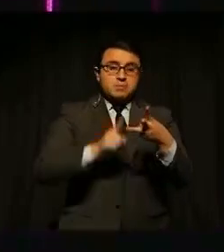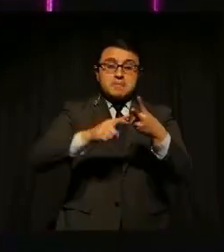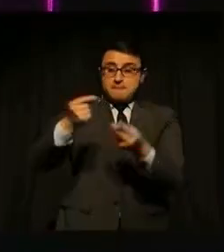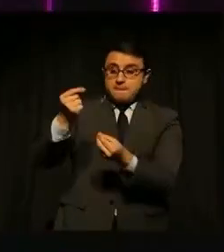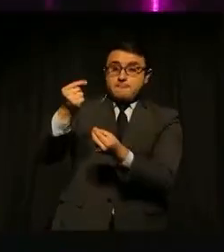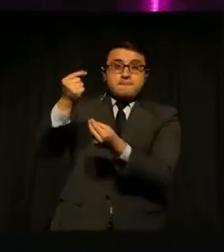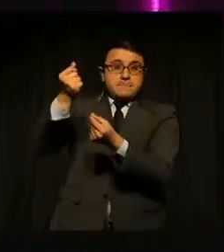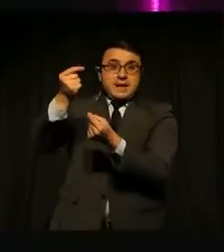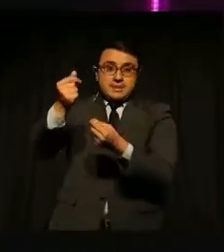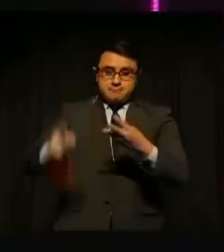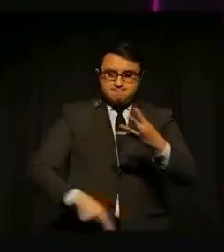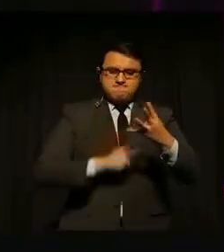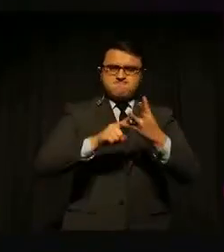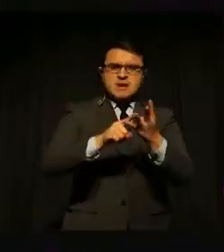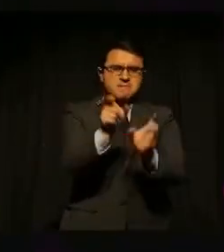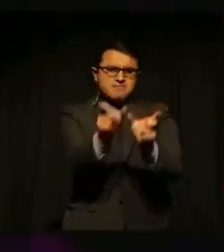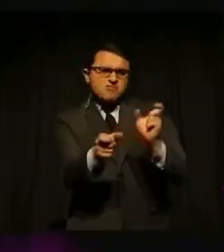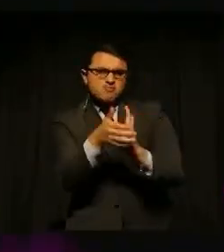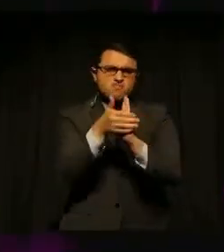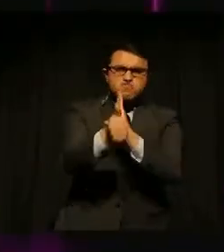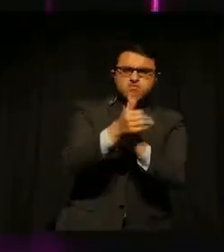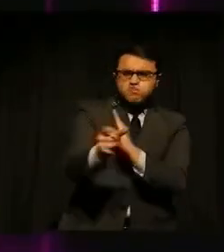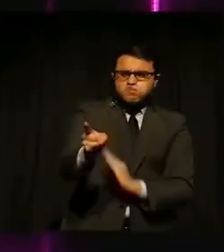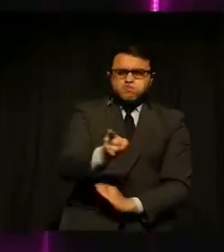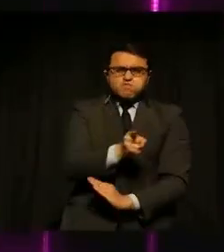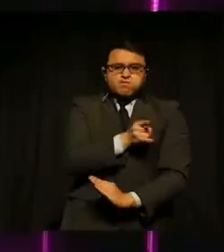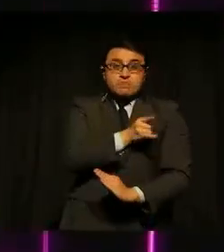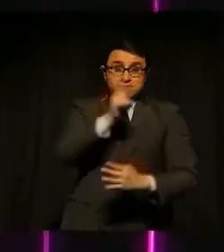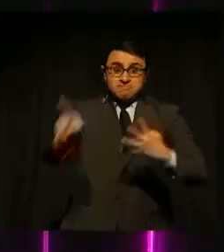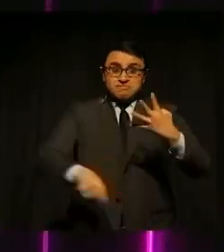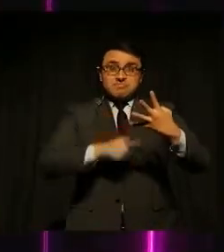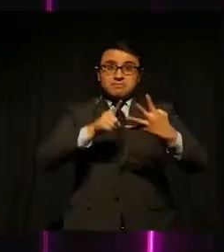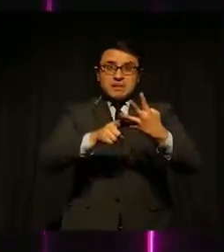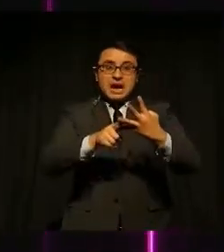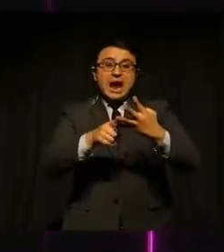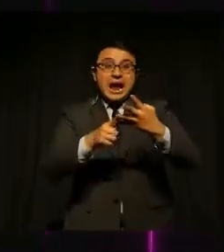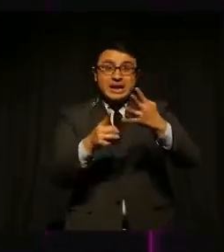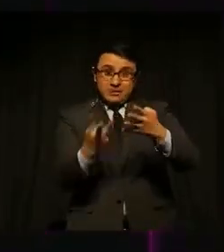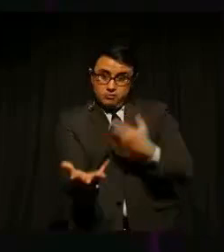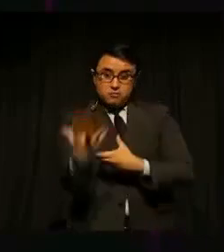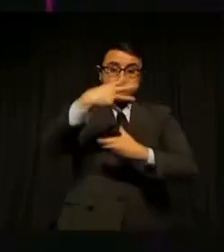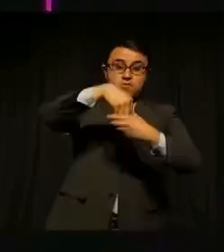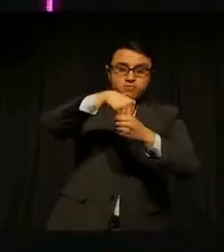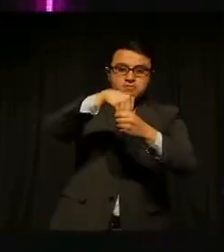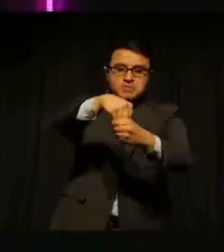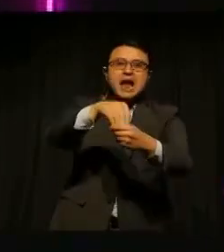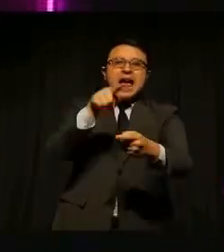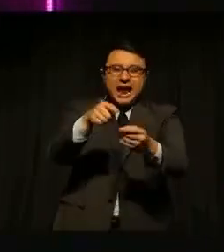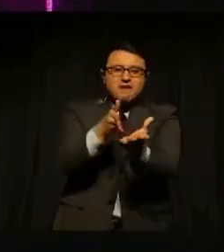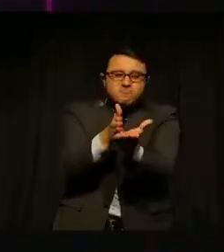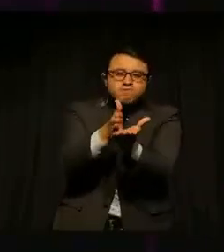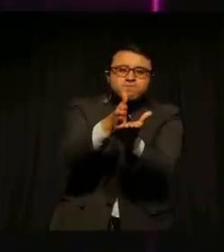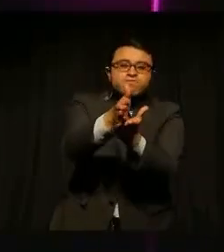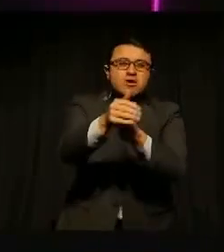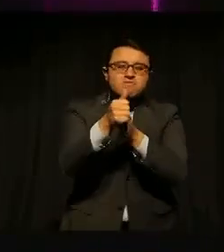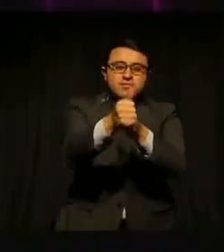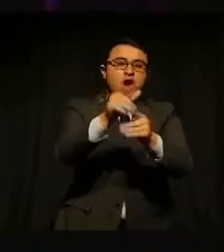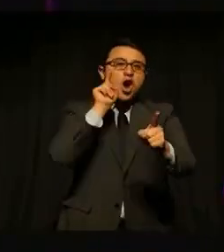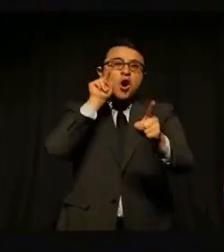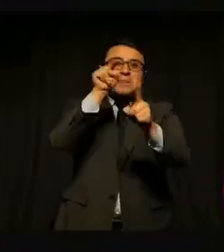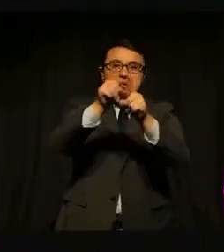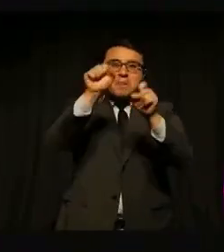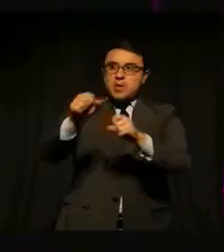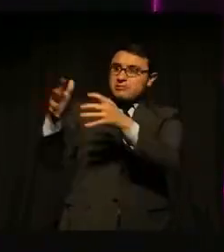unimos talento y la inspiración a partir del talento tenemos la hoja de ruta para cumplir el propósito de ser el silicon valley de américa